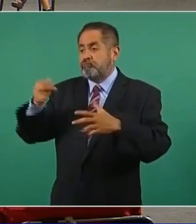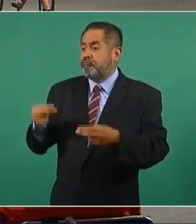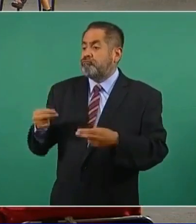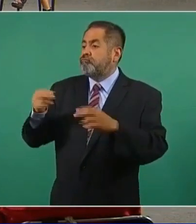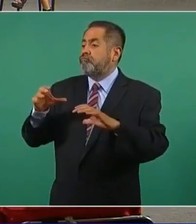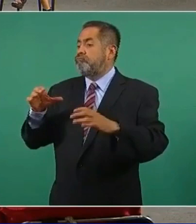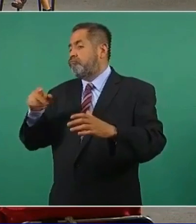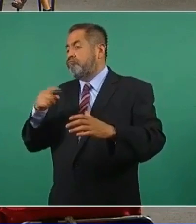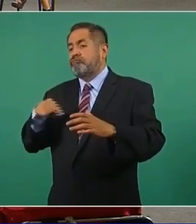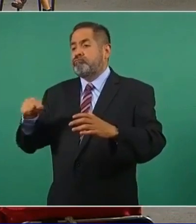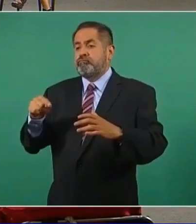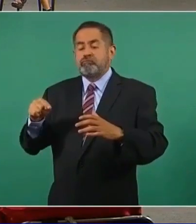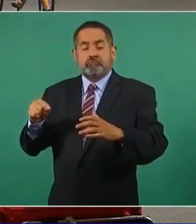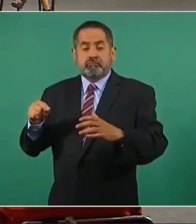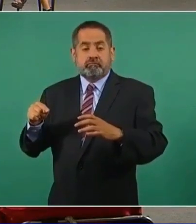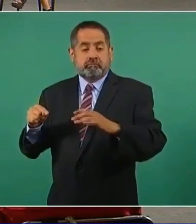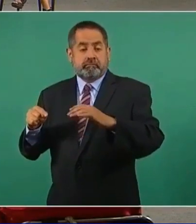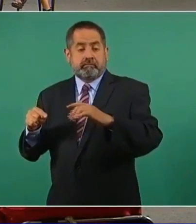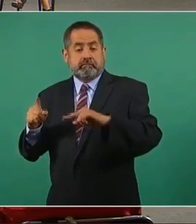no